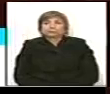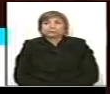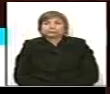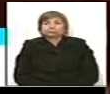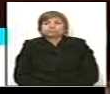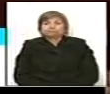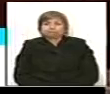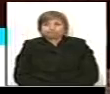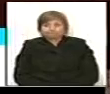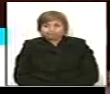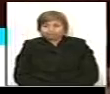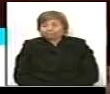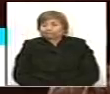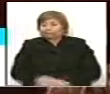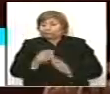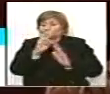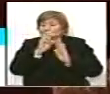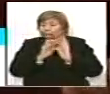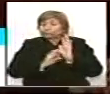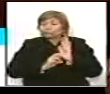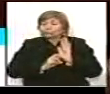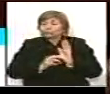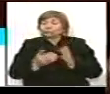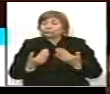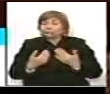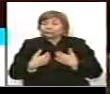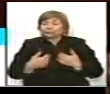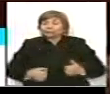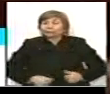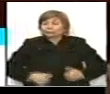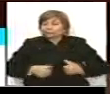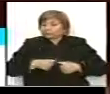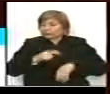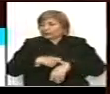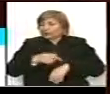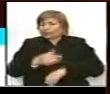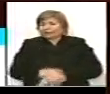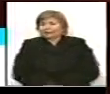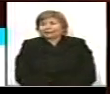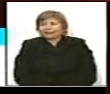Muy bien, ahora sí, el proyecto de vida. ¿Hay un reloj por aquí?